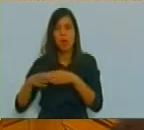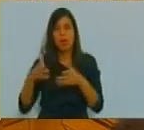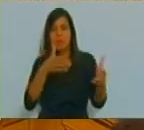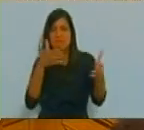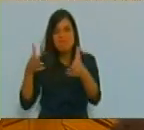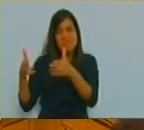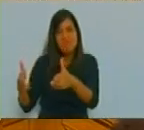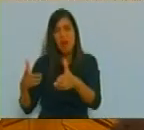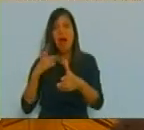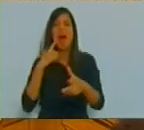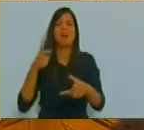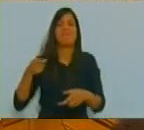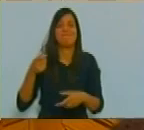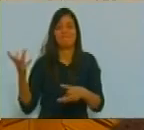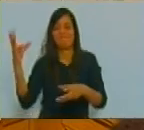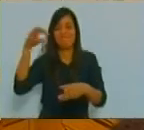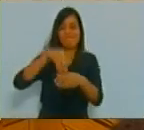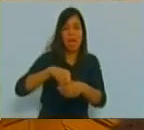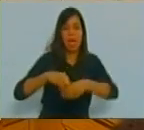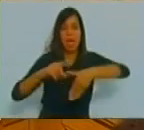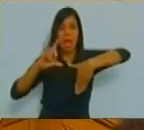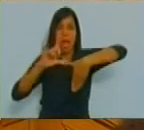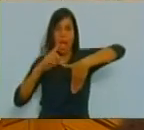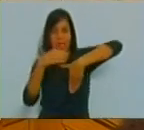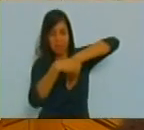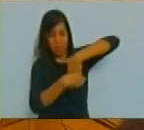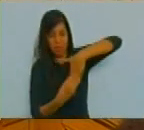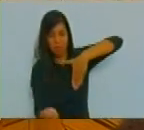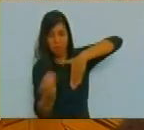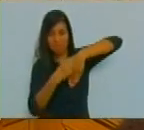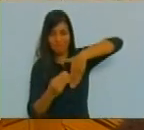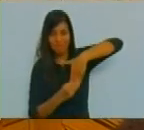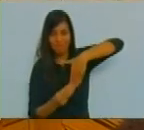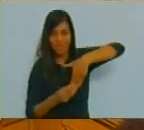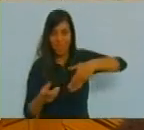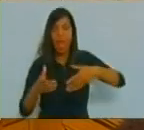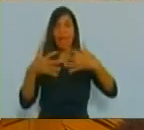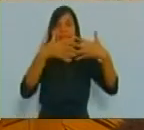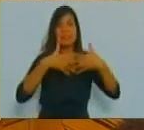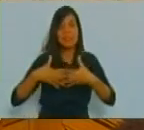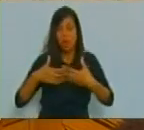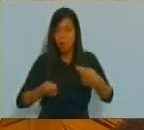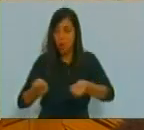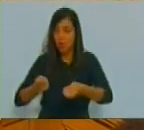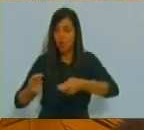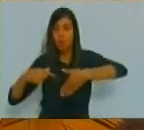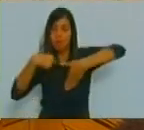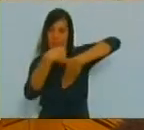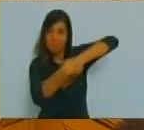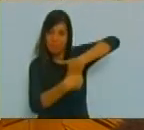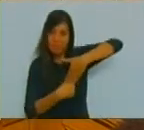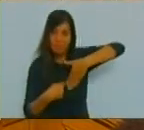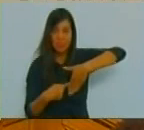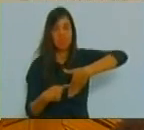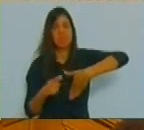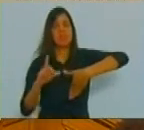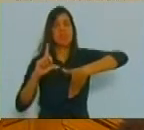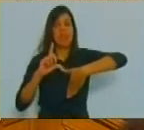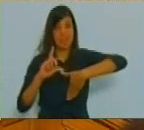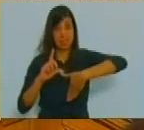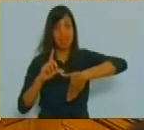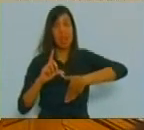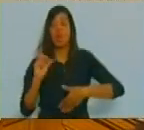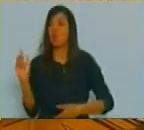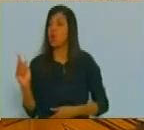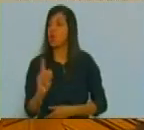desa desestabilizar los gobiernos pero además de eso nosotros utilizando el esquema de la democracia